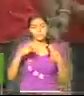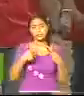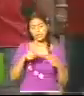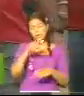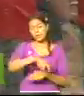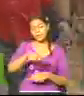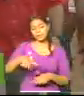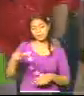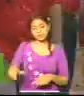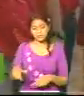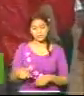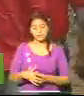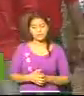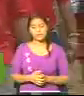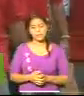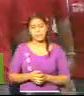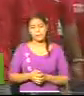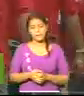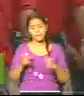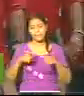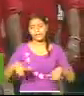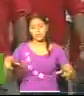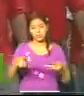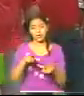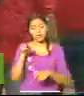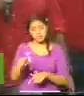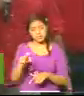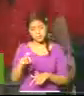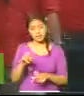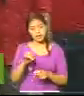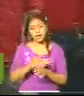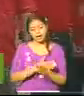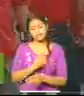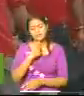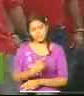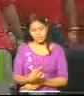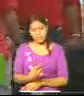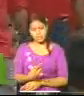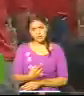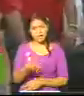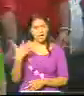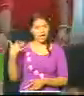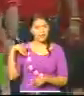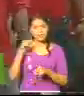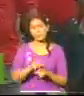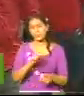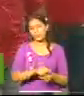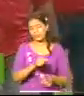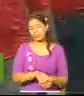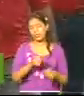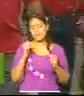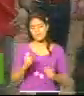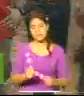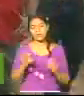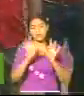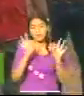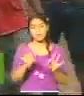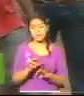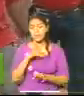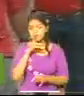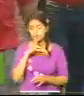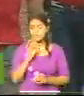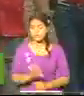de compañeros de la zona circunvecina que, como le dije al comienzo, fueron explotados miserablemente de una manera